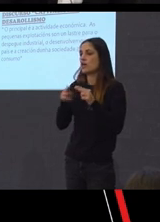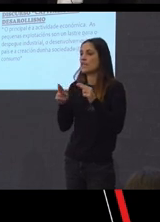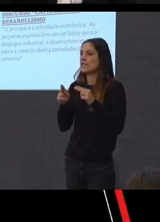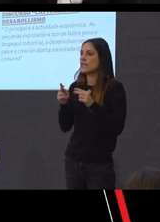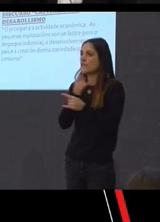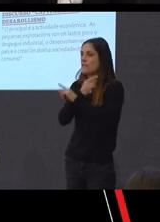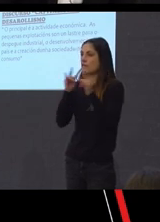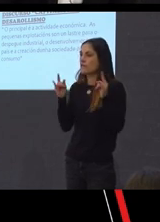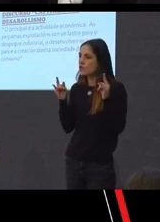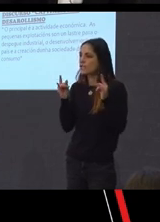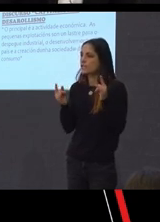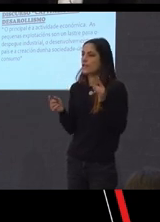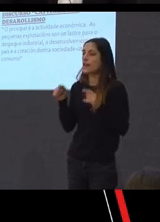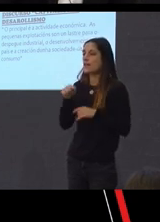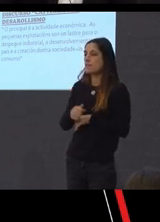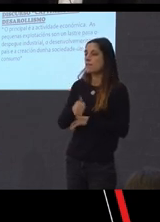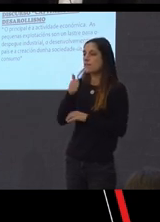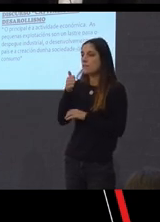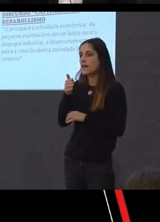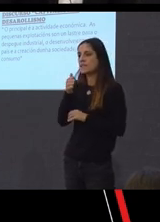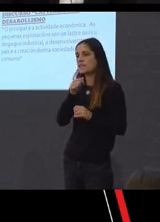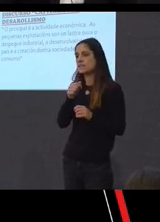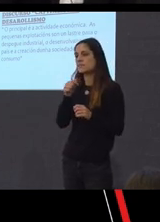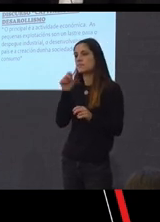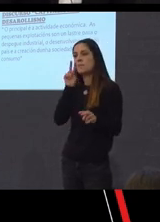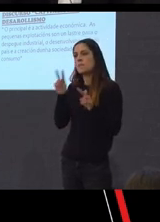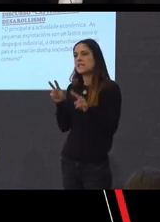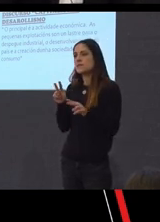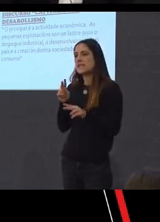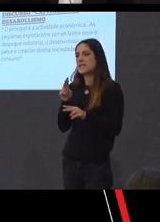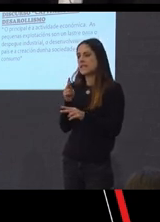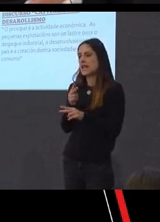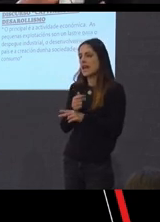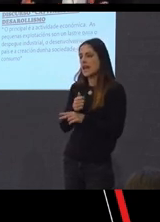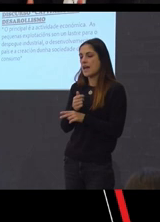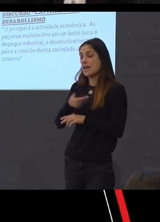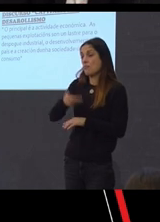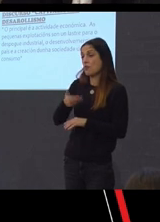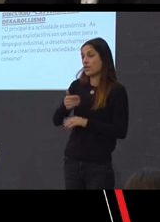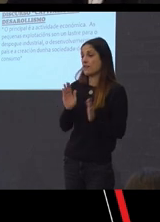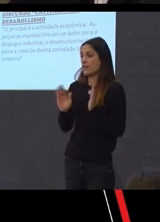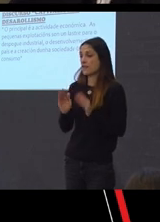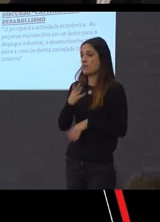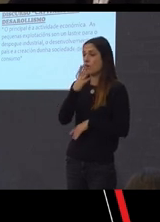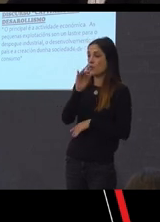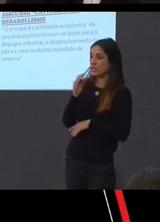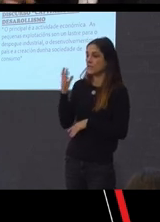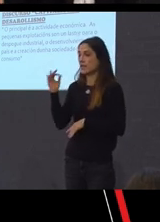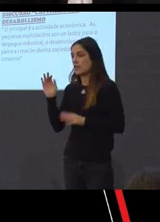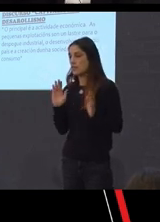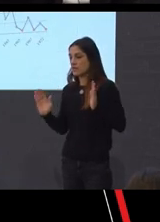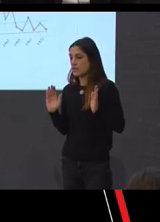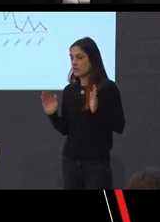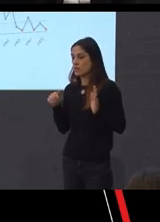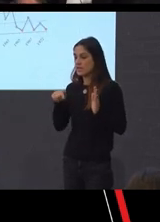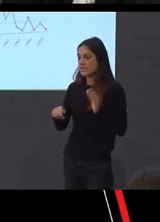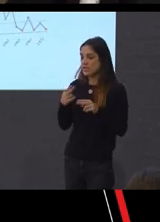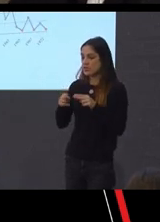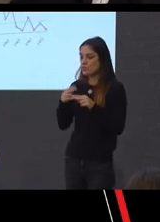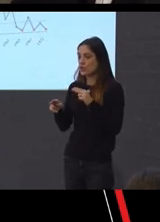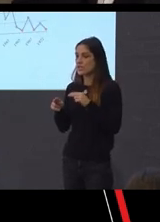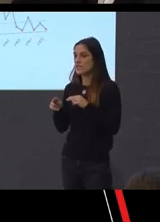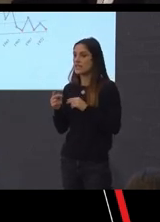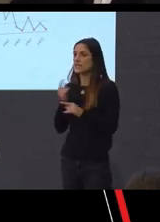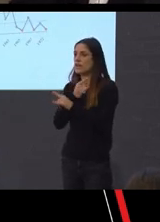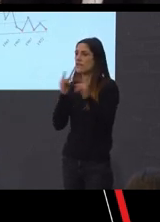facer sobre todo moi visibles en Galiza dos anos 50 aos anos 60. E para ellas, a estas políticas de repoboación forestal,